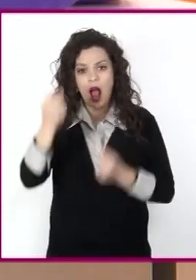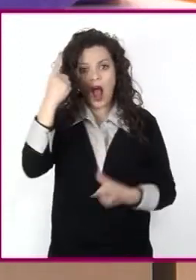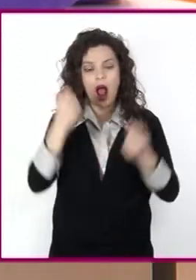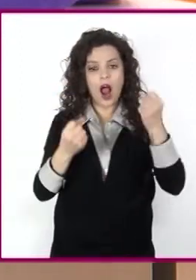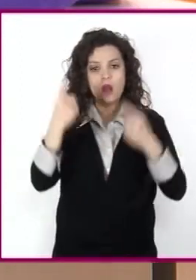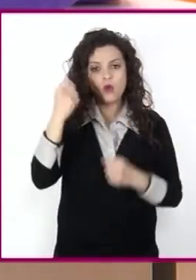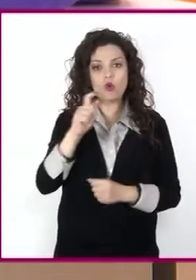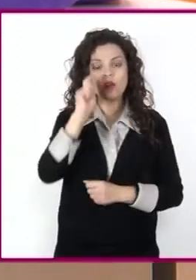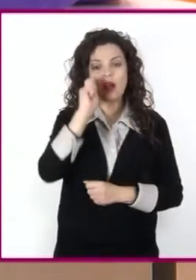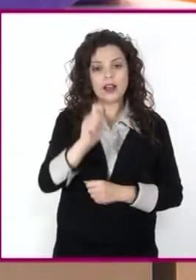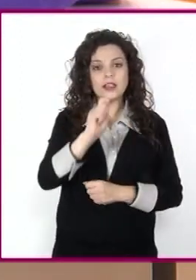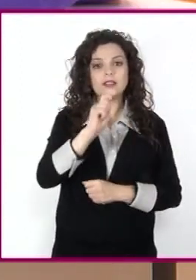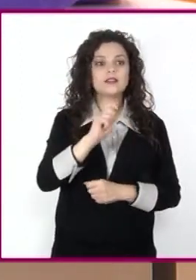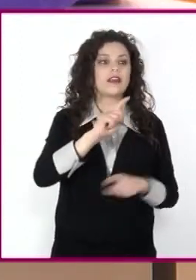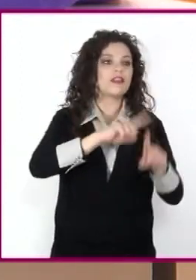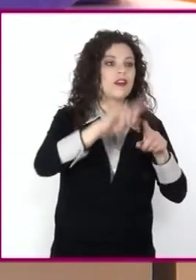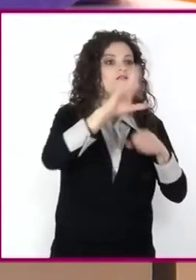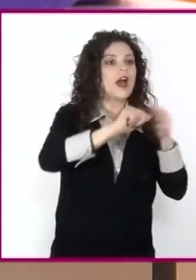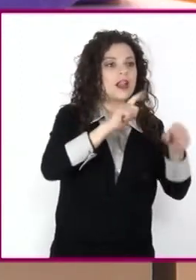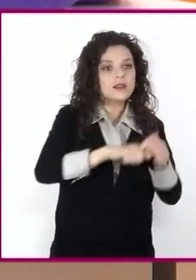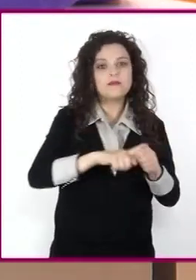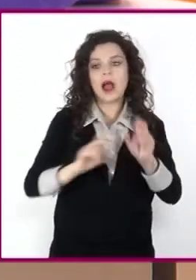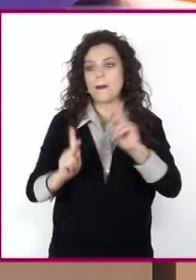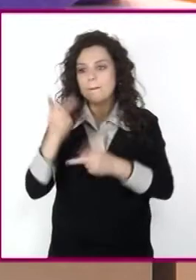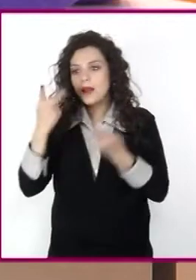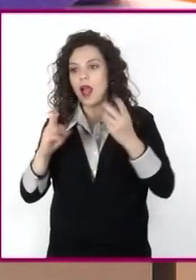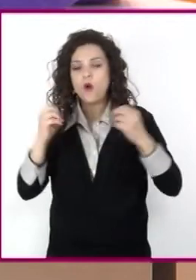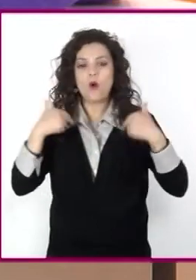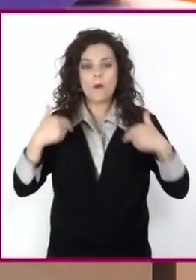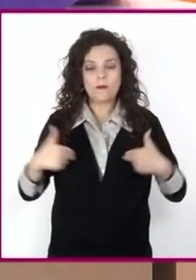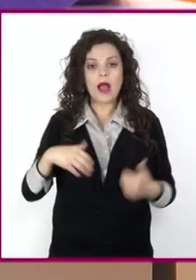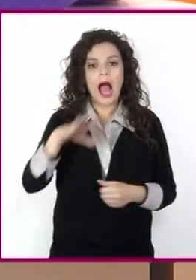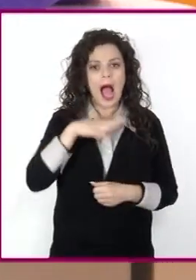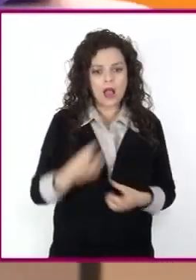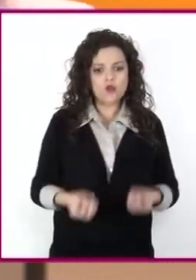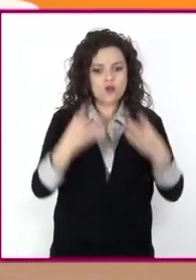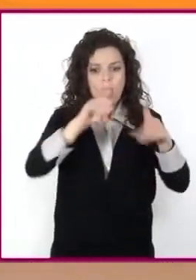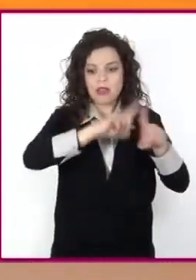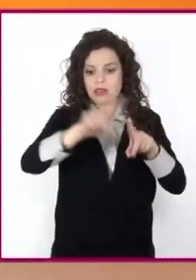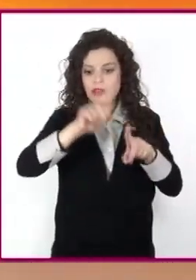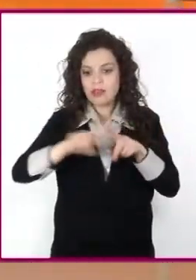los distintos reinos. ¿De verdad, maestra? Pues vamos a verlo.